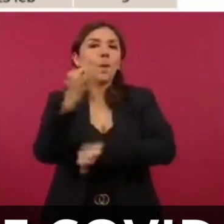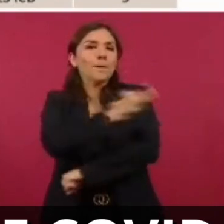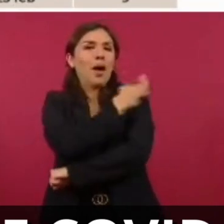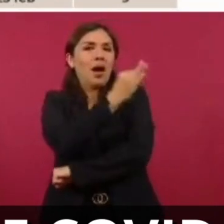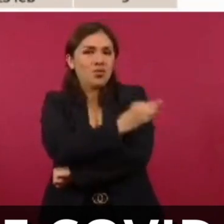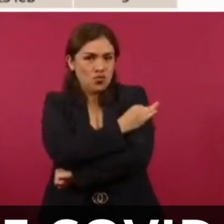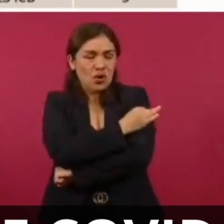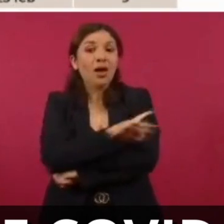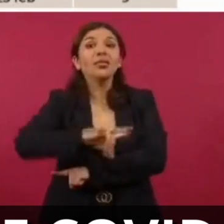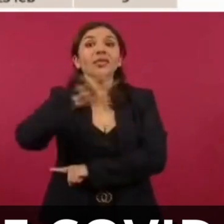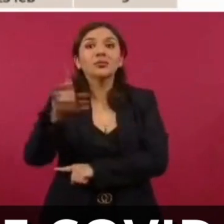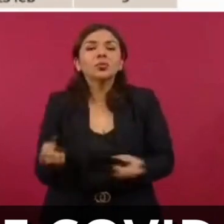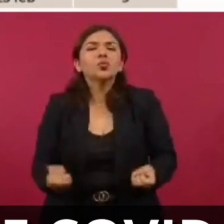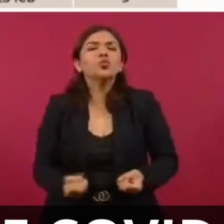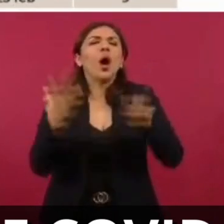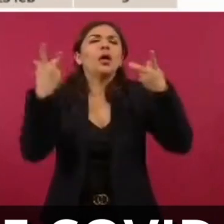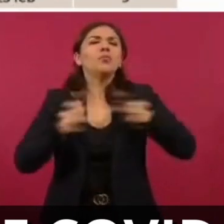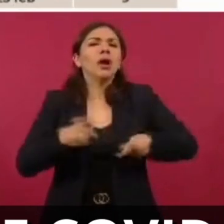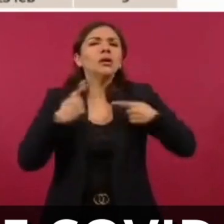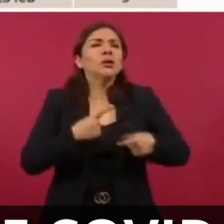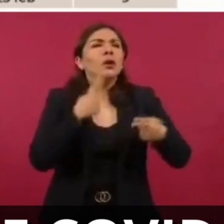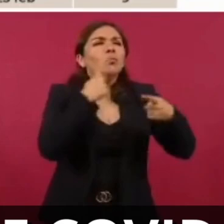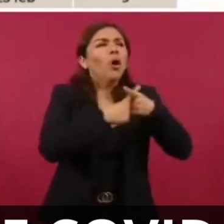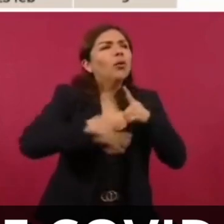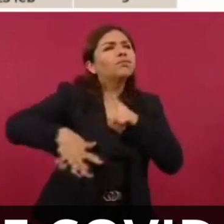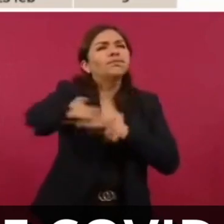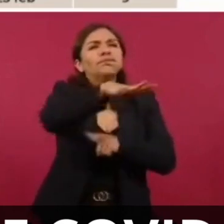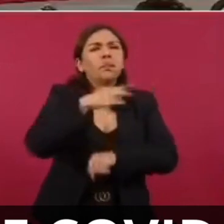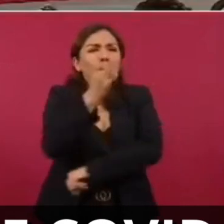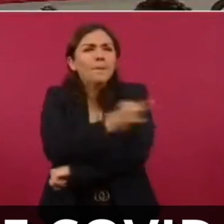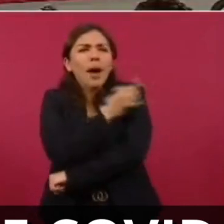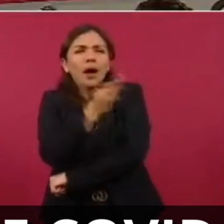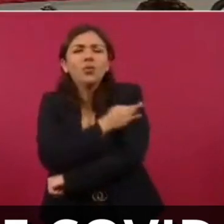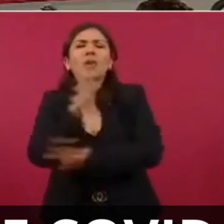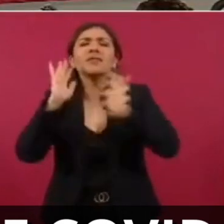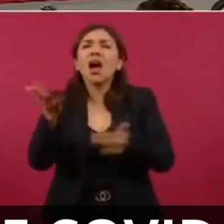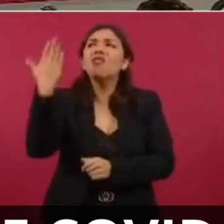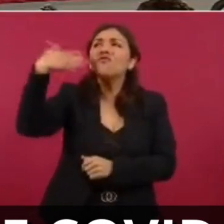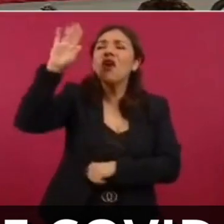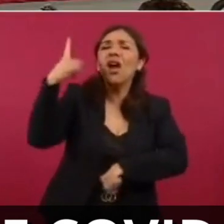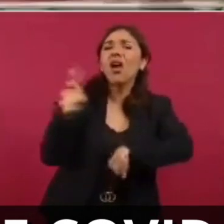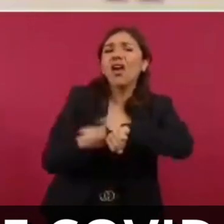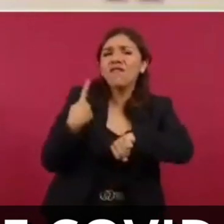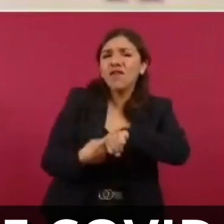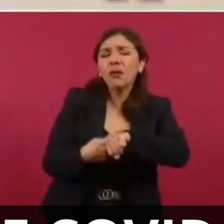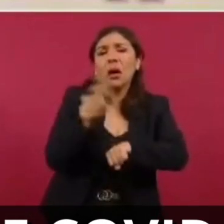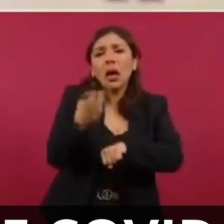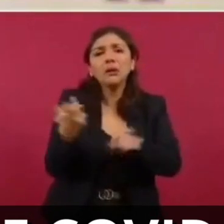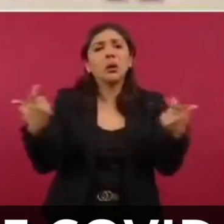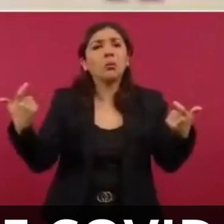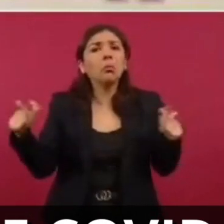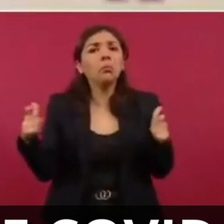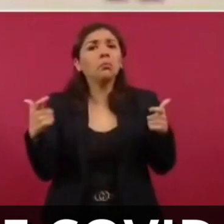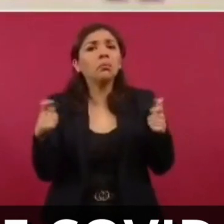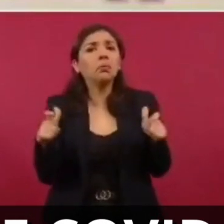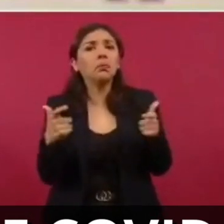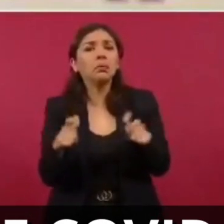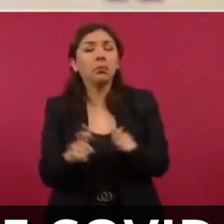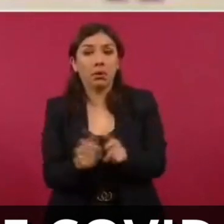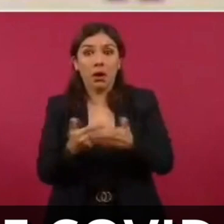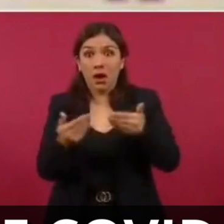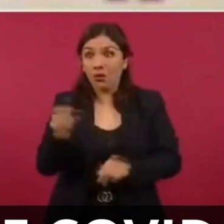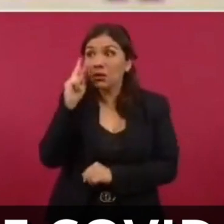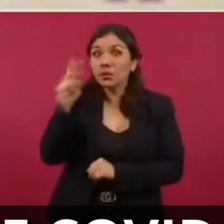después de la suma de vacunación más la historia de haber tenido infecciones, se ha ido reduciendo y el contraste es